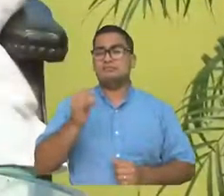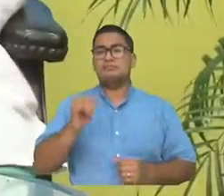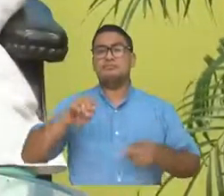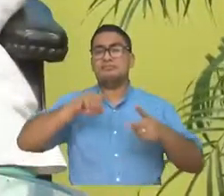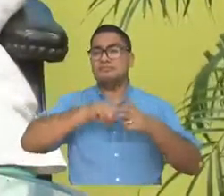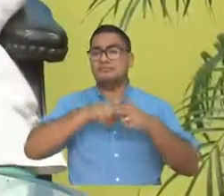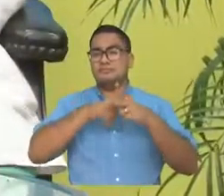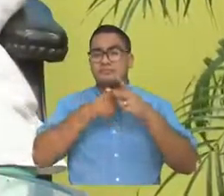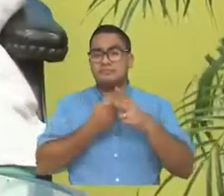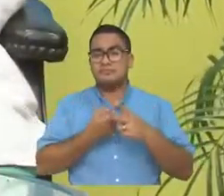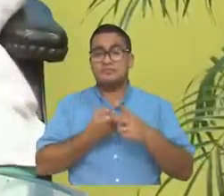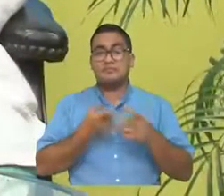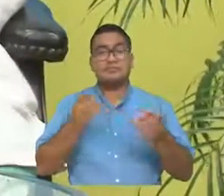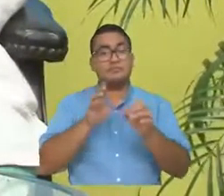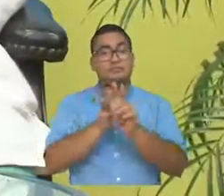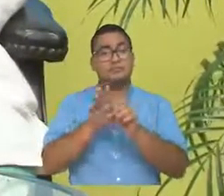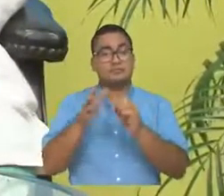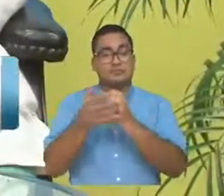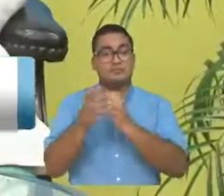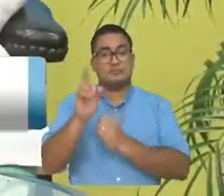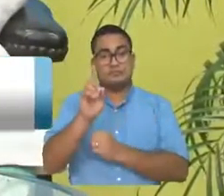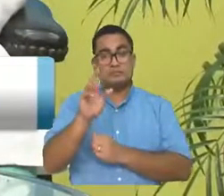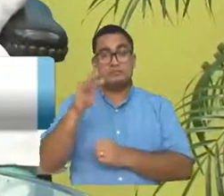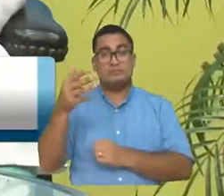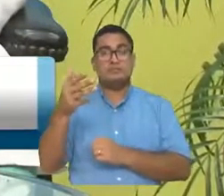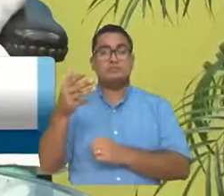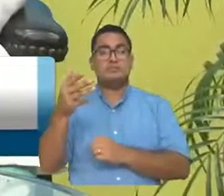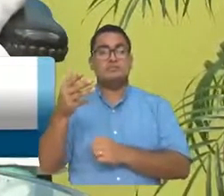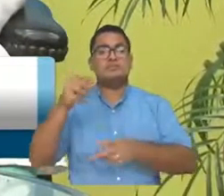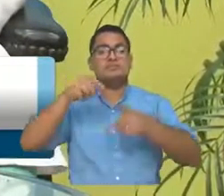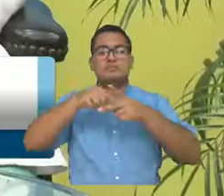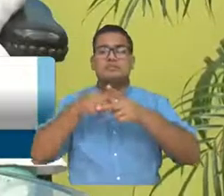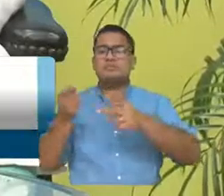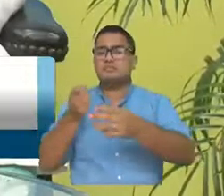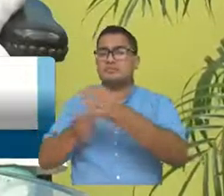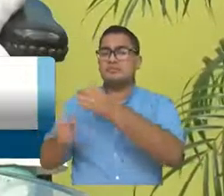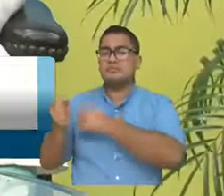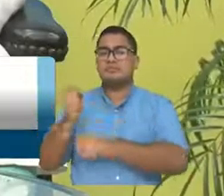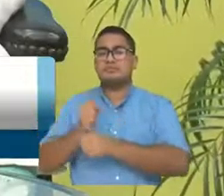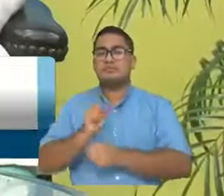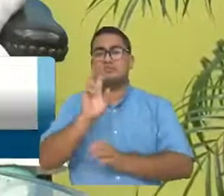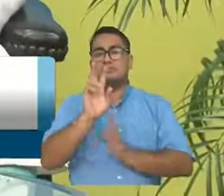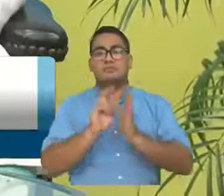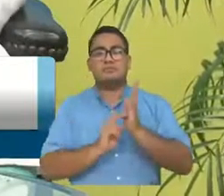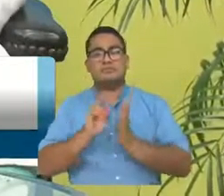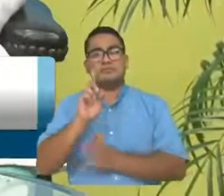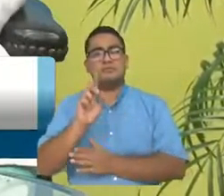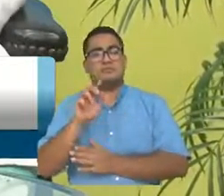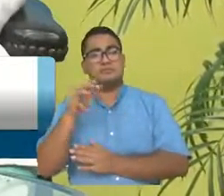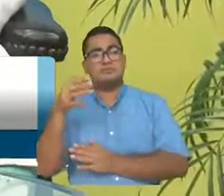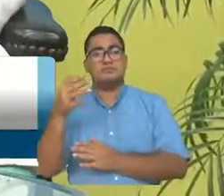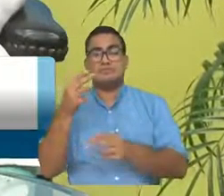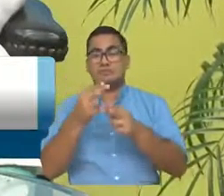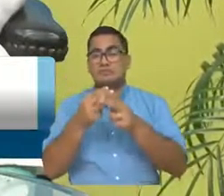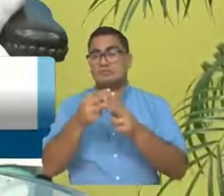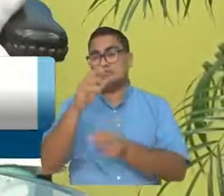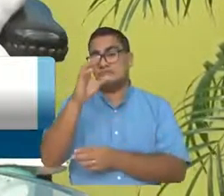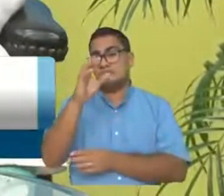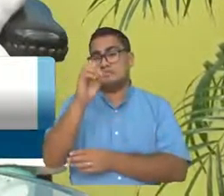europeo, golpeó también España. Así y ahora está aquí en Nicaragua, indudablemente. Sí, bueno,